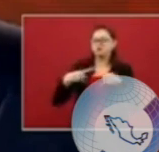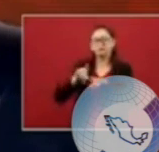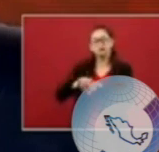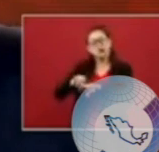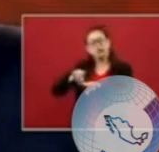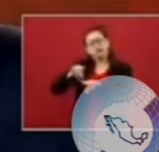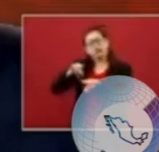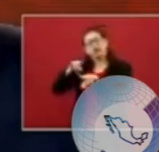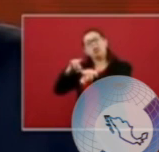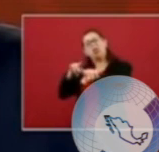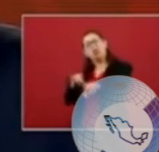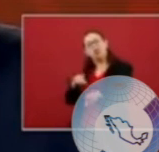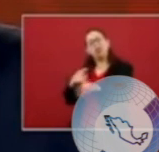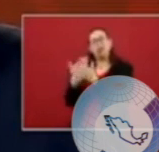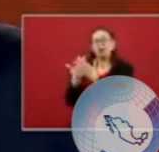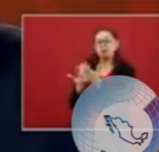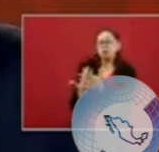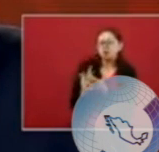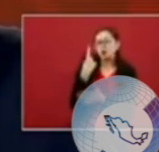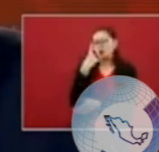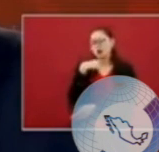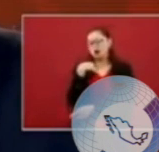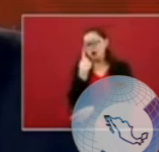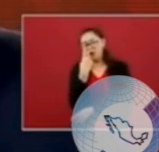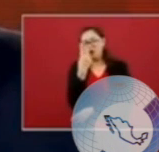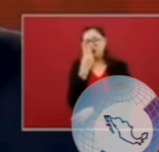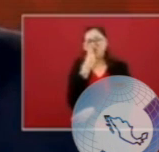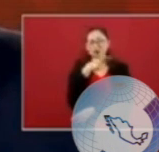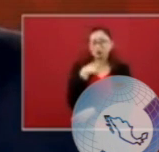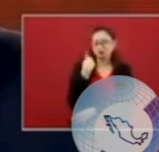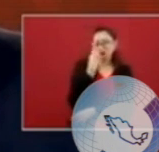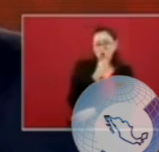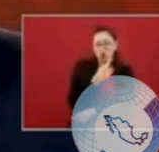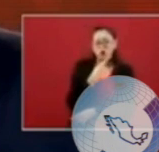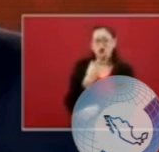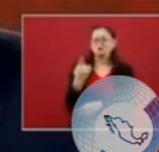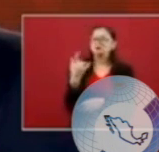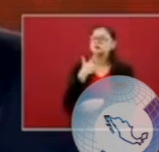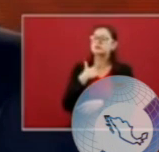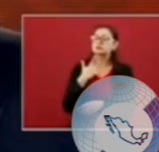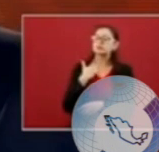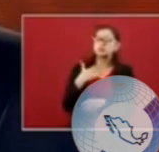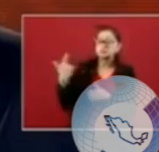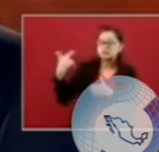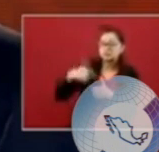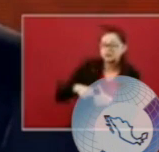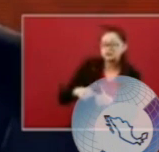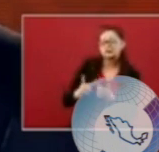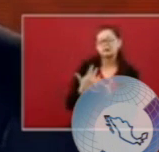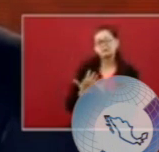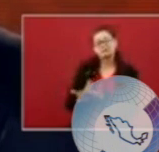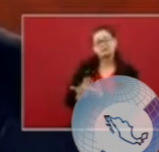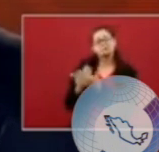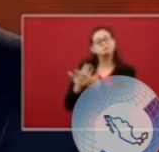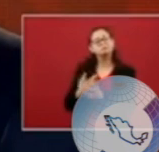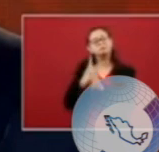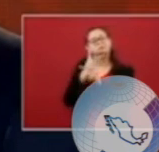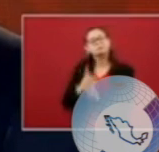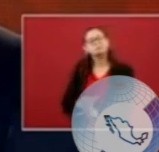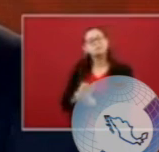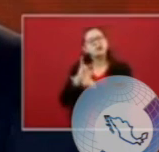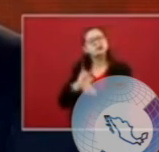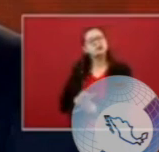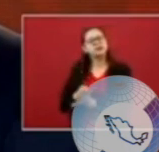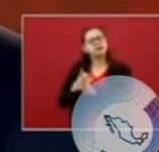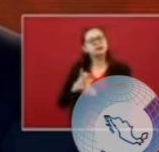esperaron 1 hora, 2 horas para poder cargar gasolinas en